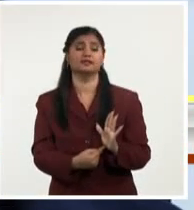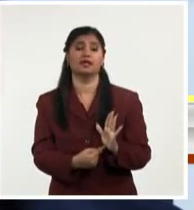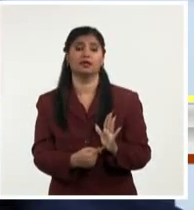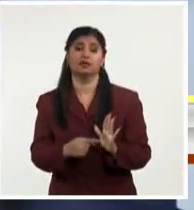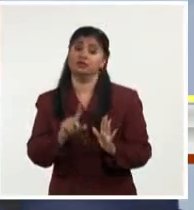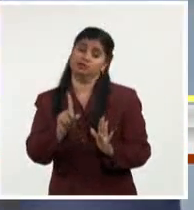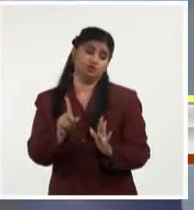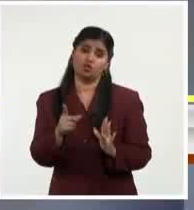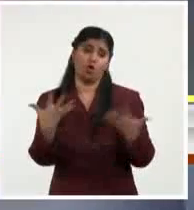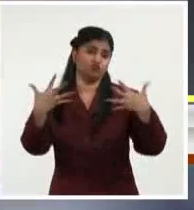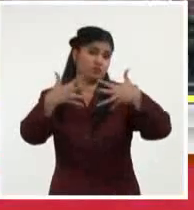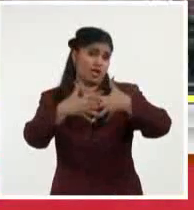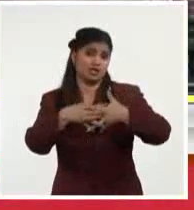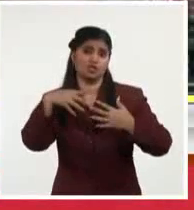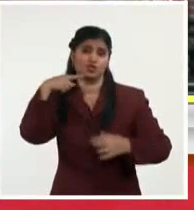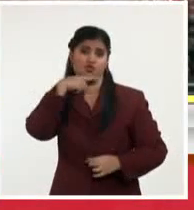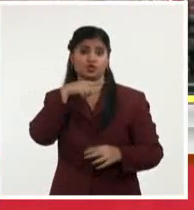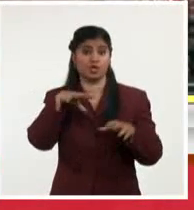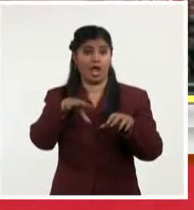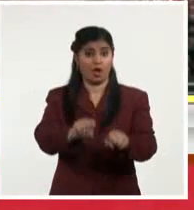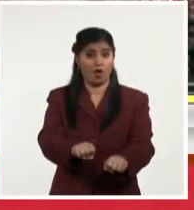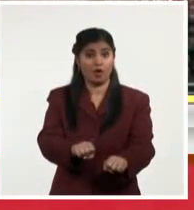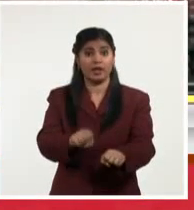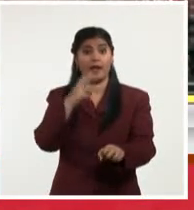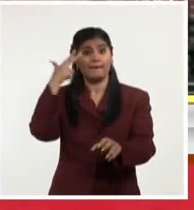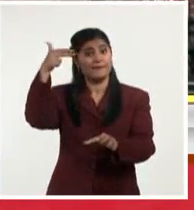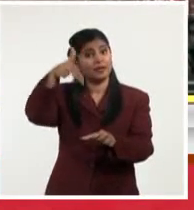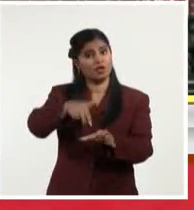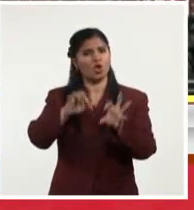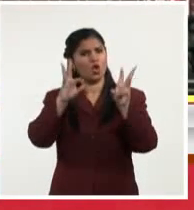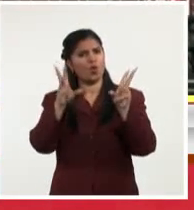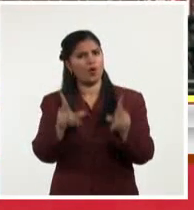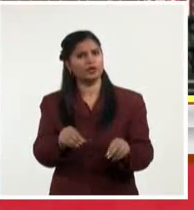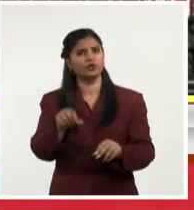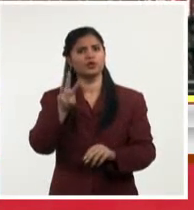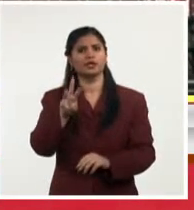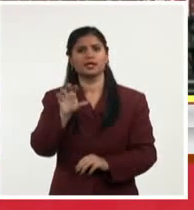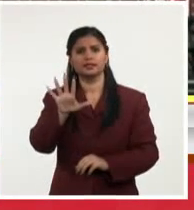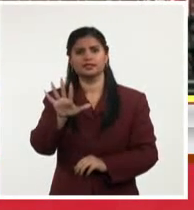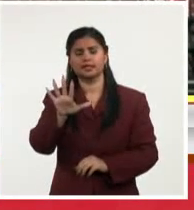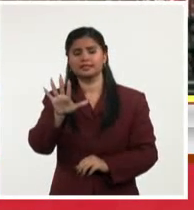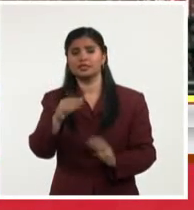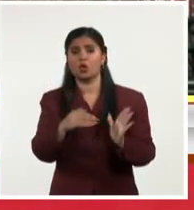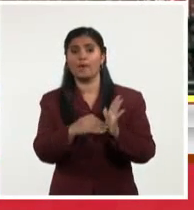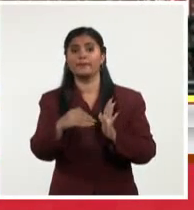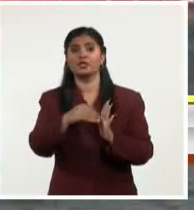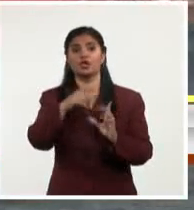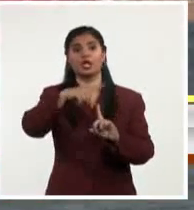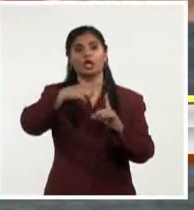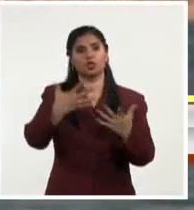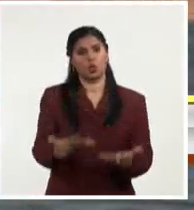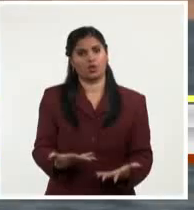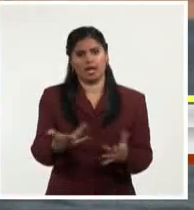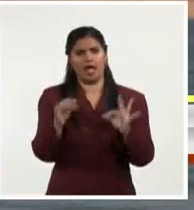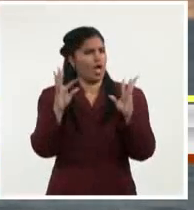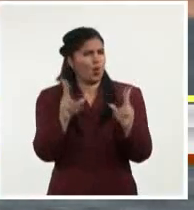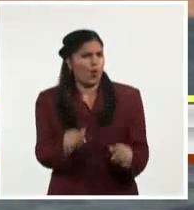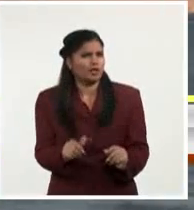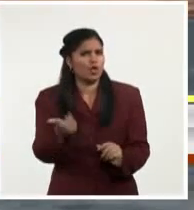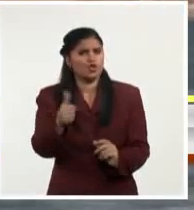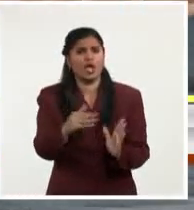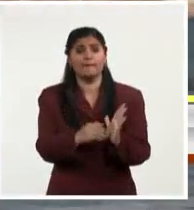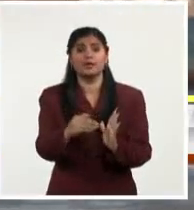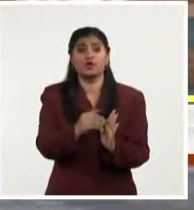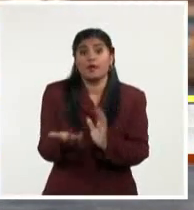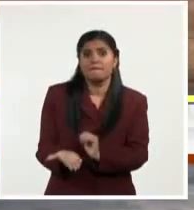que la extracción de petróleo del año pasado fue de 535 millones de toneladas, 10 millones más que en 2021.